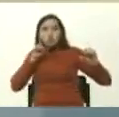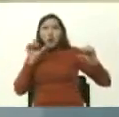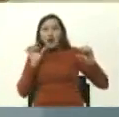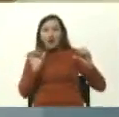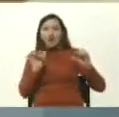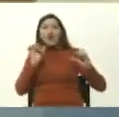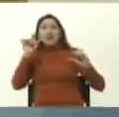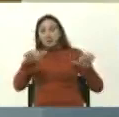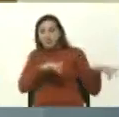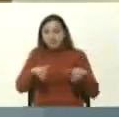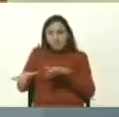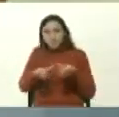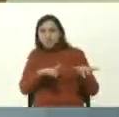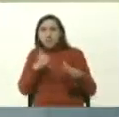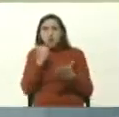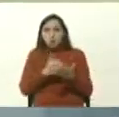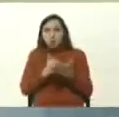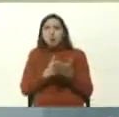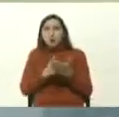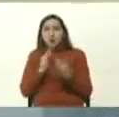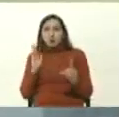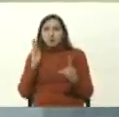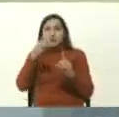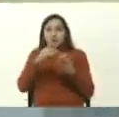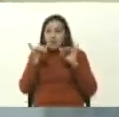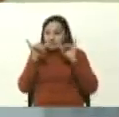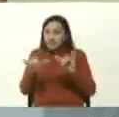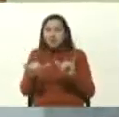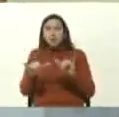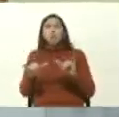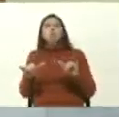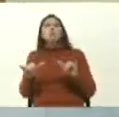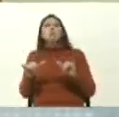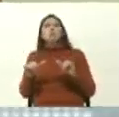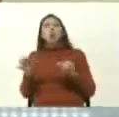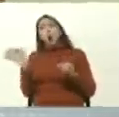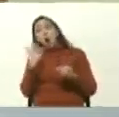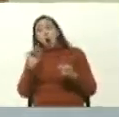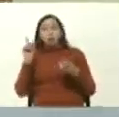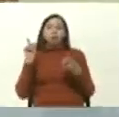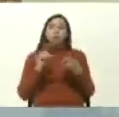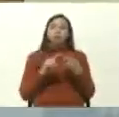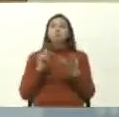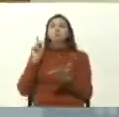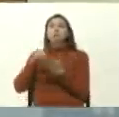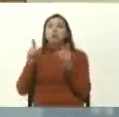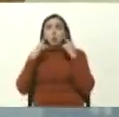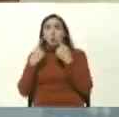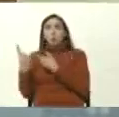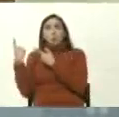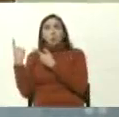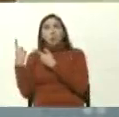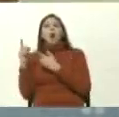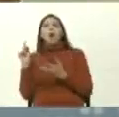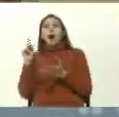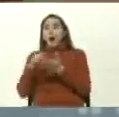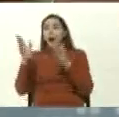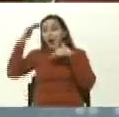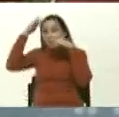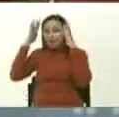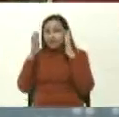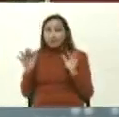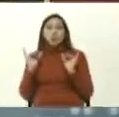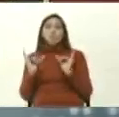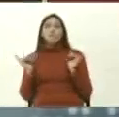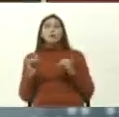transporte.patria.org.be y hacer la inscripción directamente a través del link en la parte de tarjeta, o si no, hacerlo presencial como lo están haciendo en este instante.